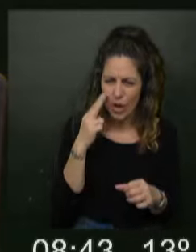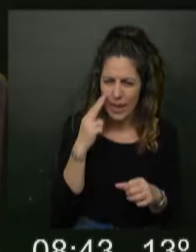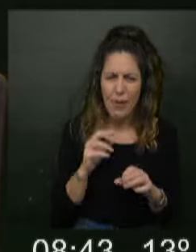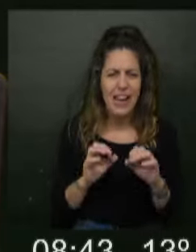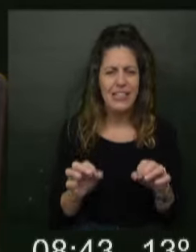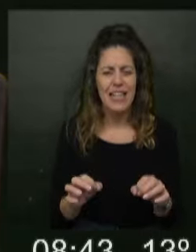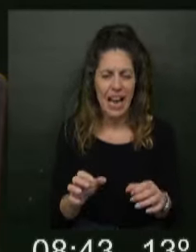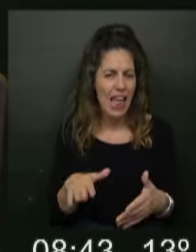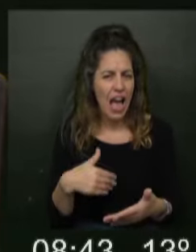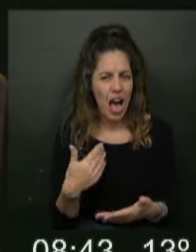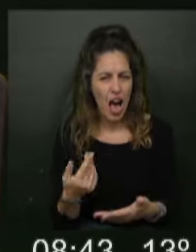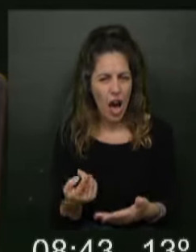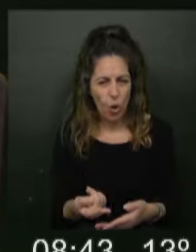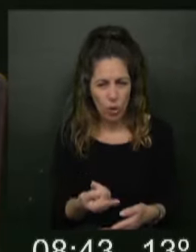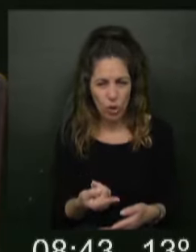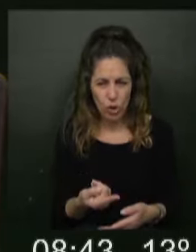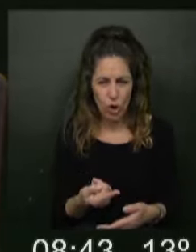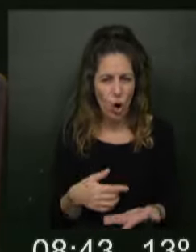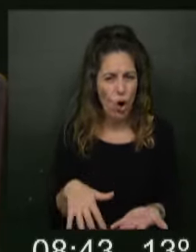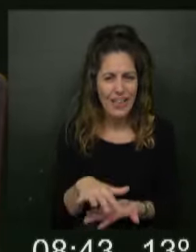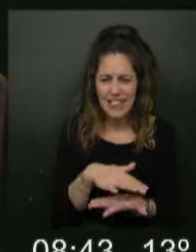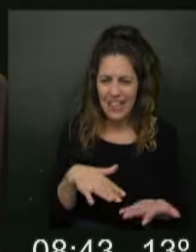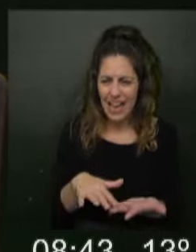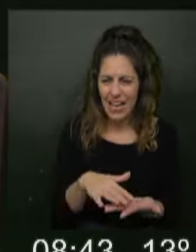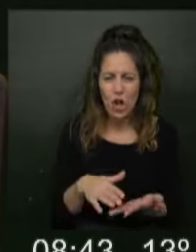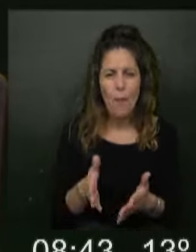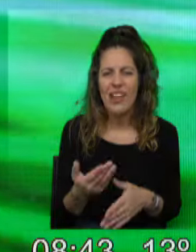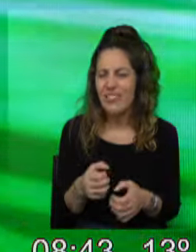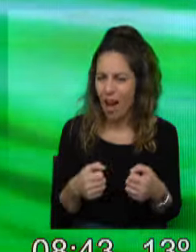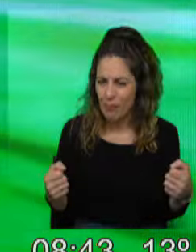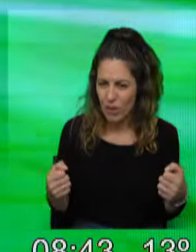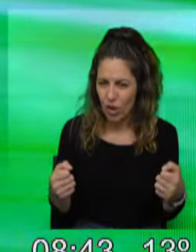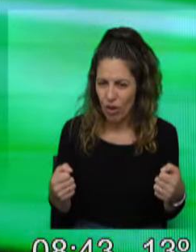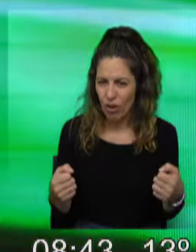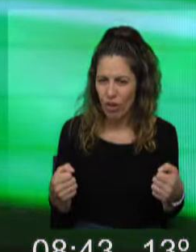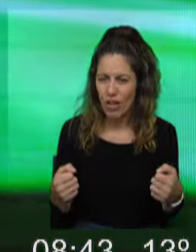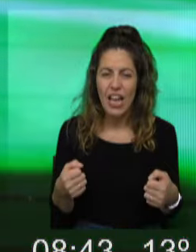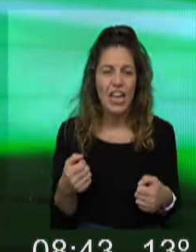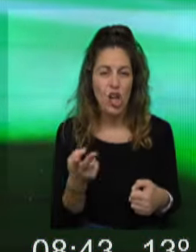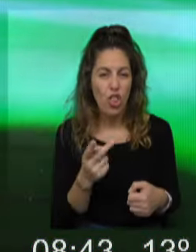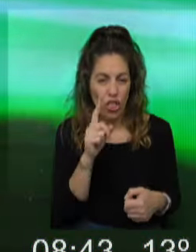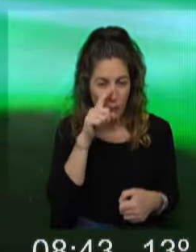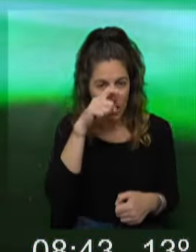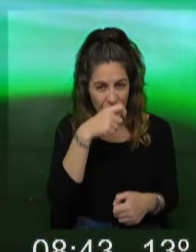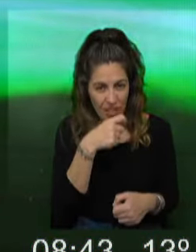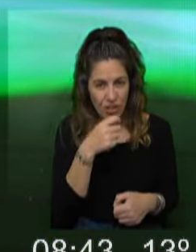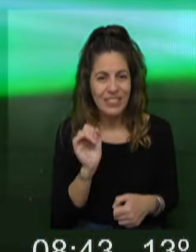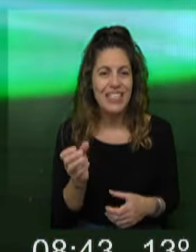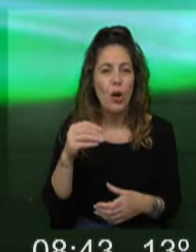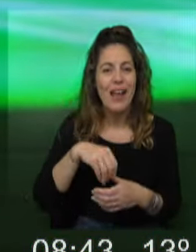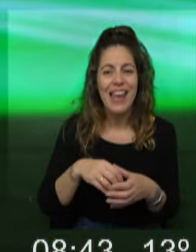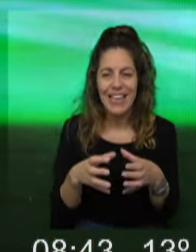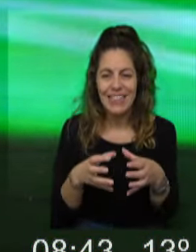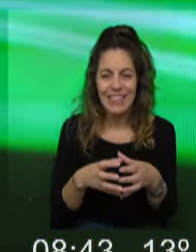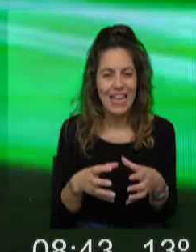otro e a un escenario un poco más más amplio Sí lo que pasa que y los dos de Montevideo la interna del partido